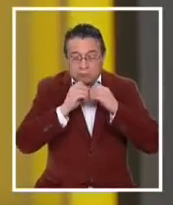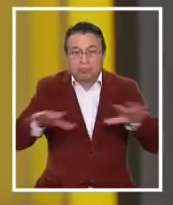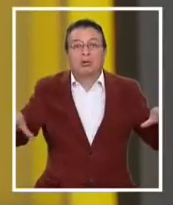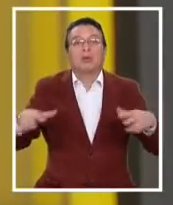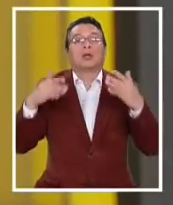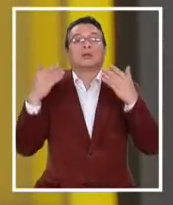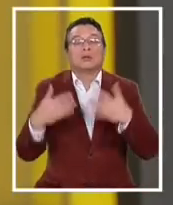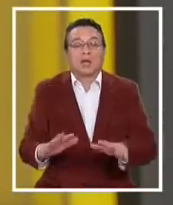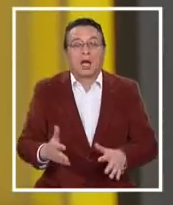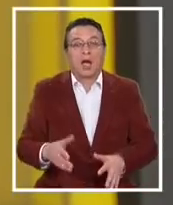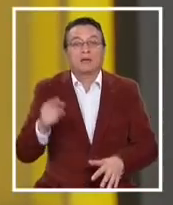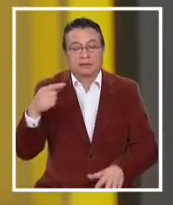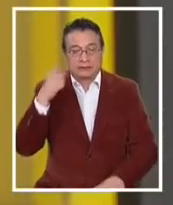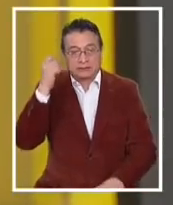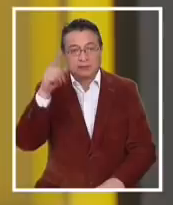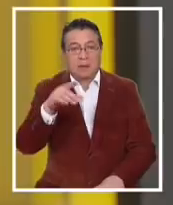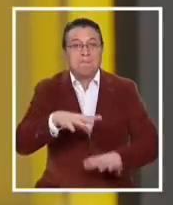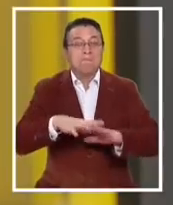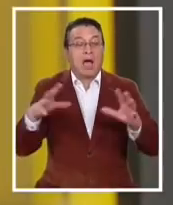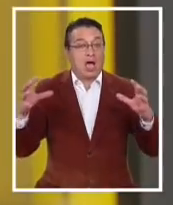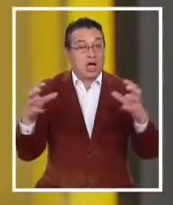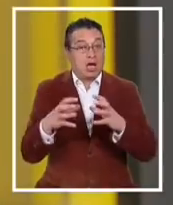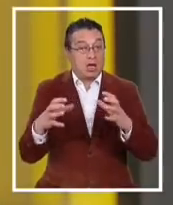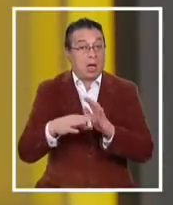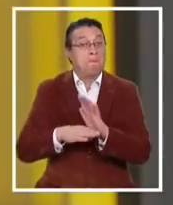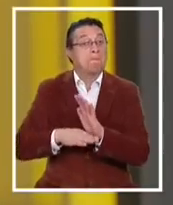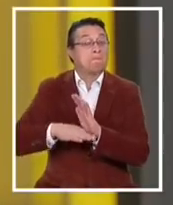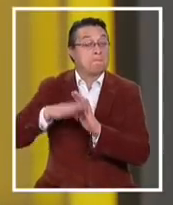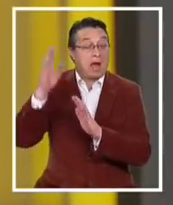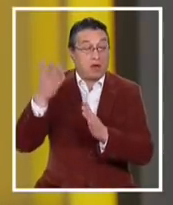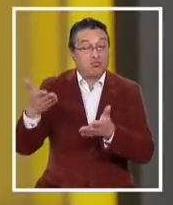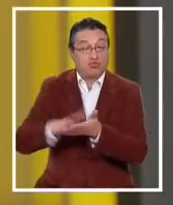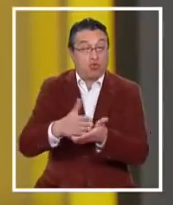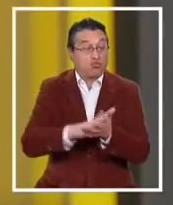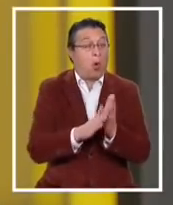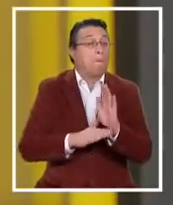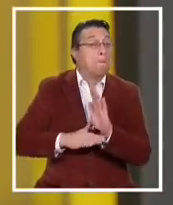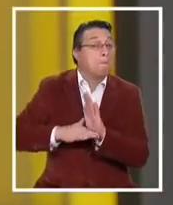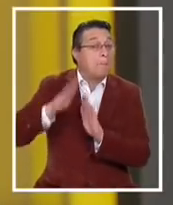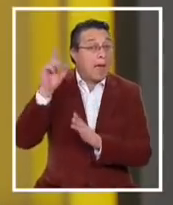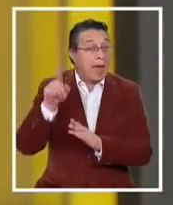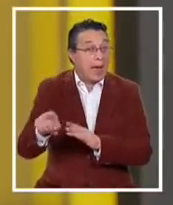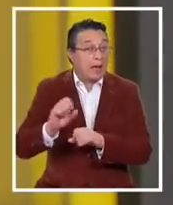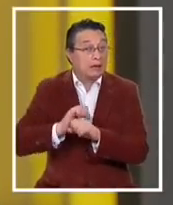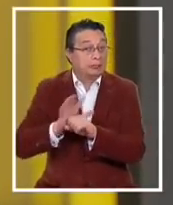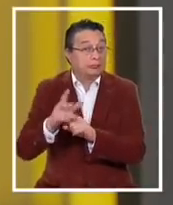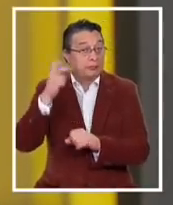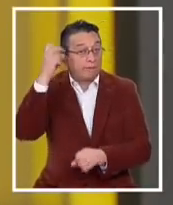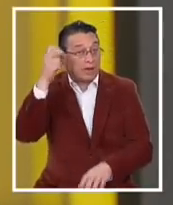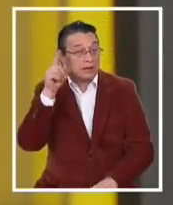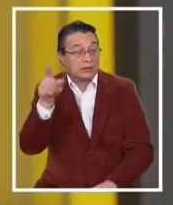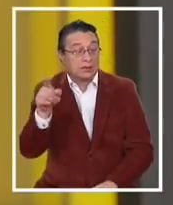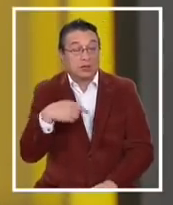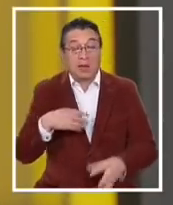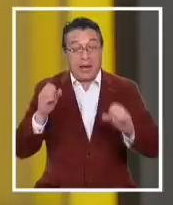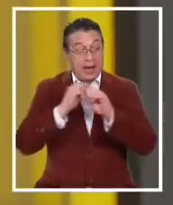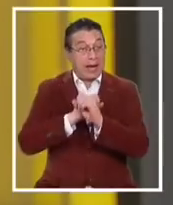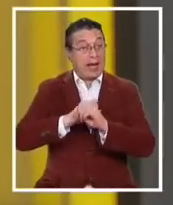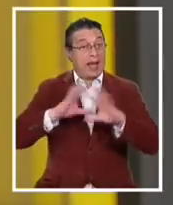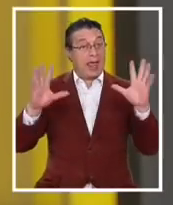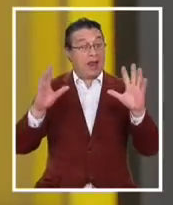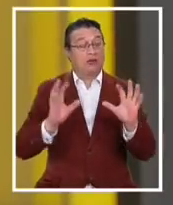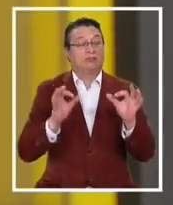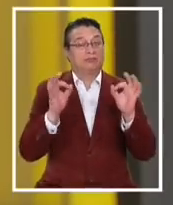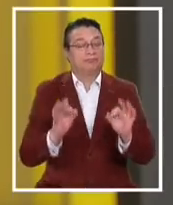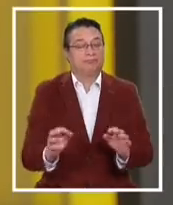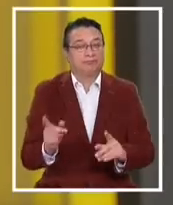variante brasileña, que sabemos que es más agresiva, que sabemos que es más mortal, que todavía no tenemos claridad absoluta, porque los estudios